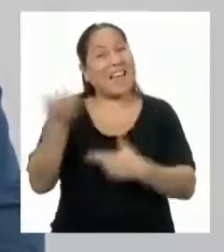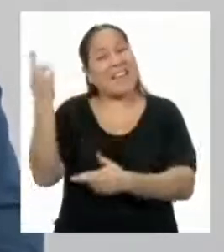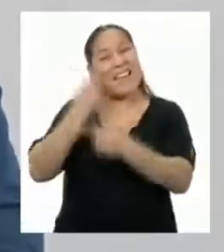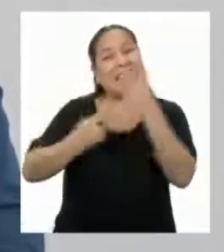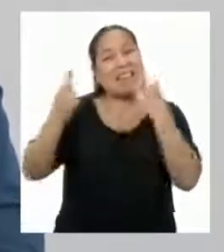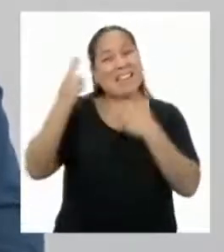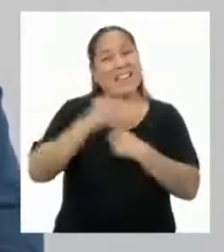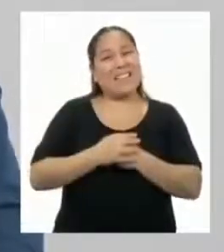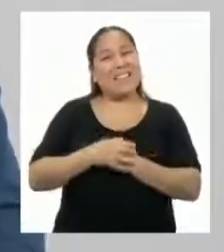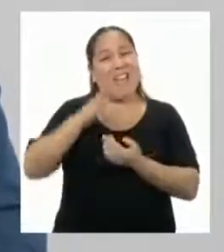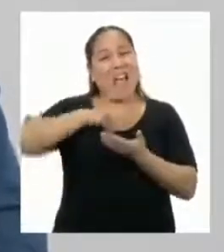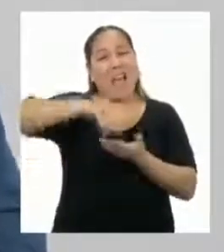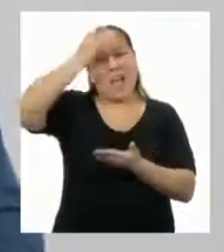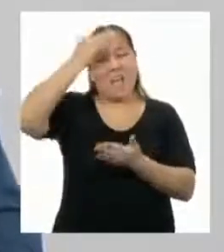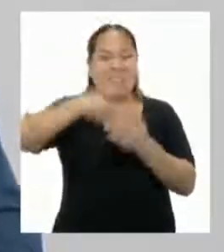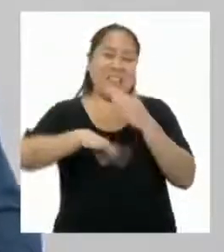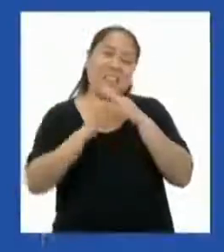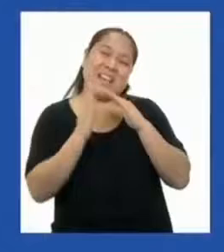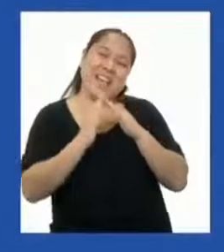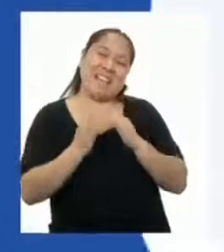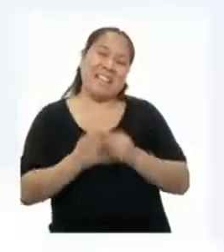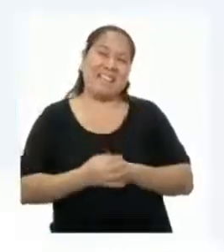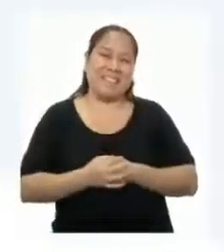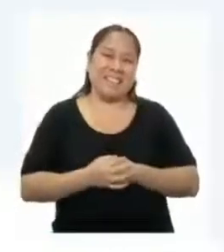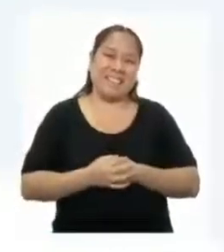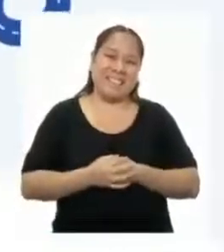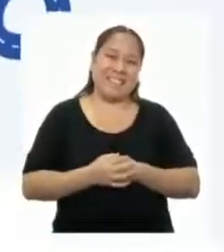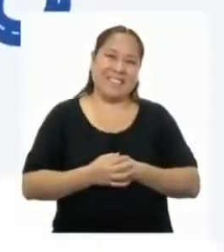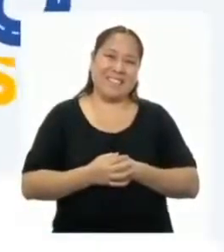ya volvemos con Aprendo en Casa.